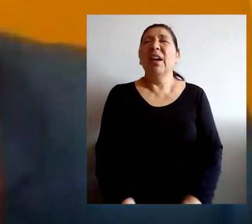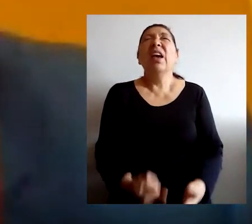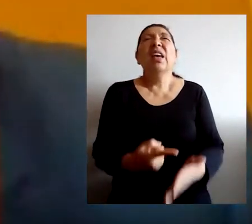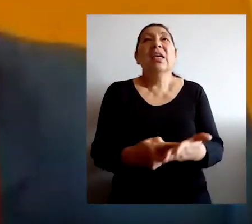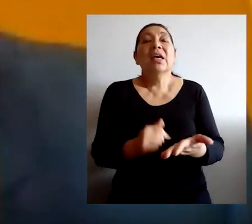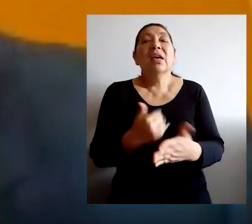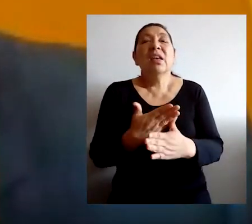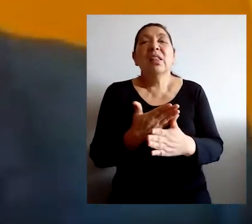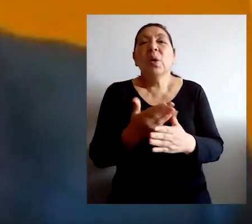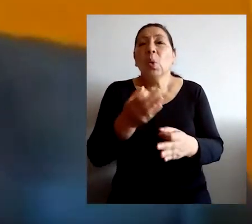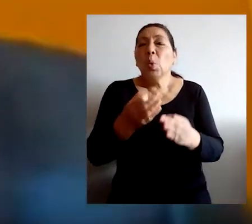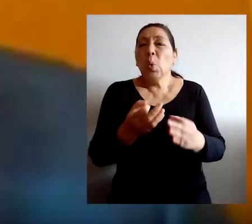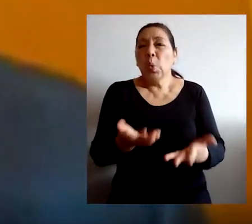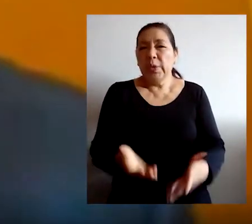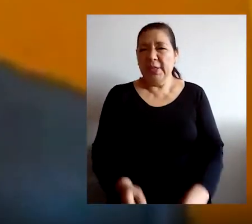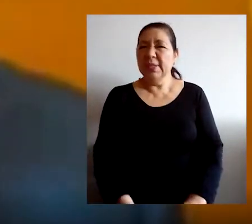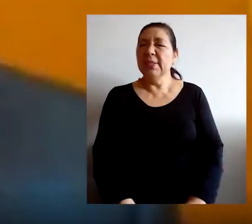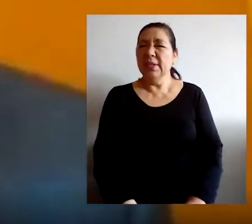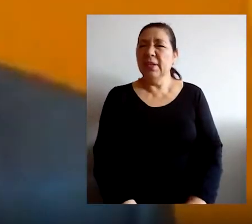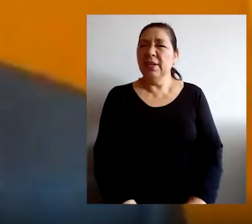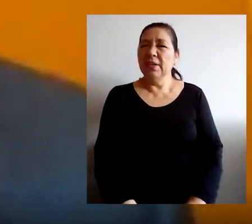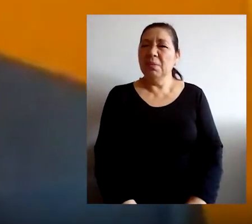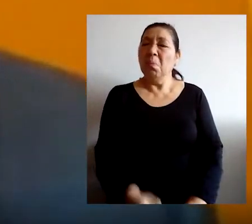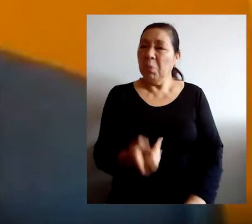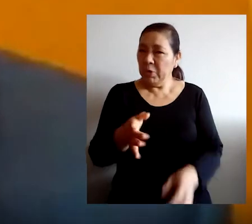en qué consistían estas sentencias judiciales?